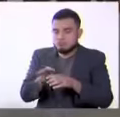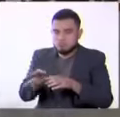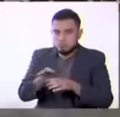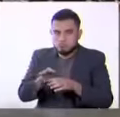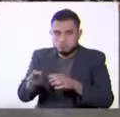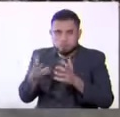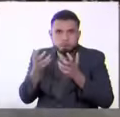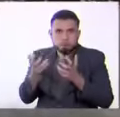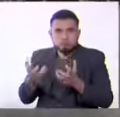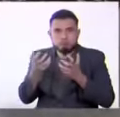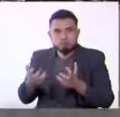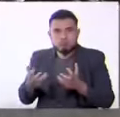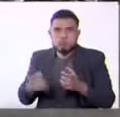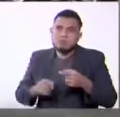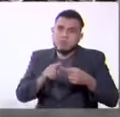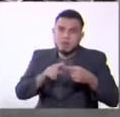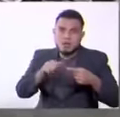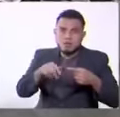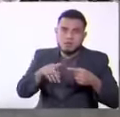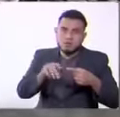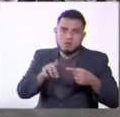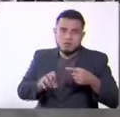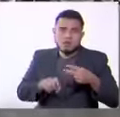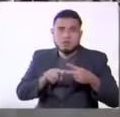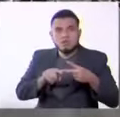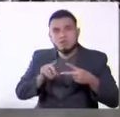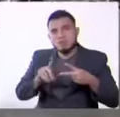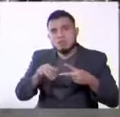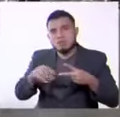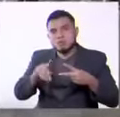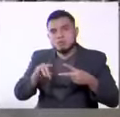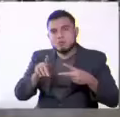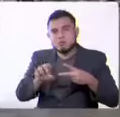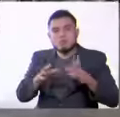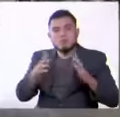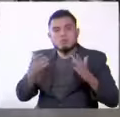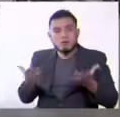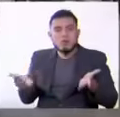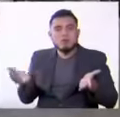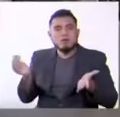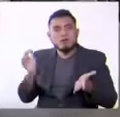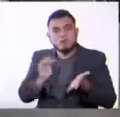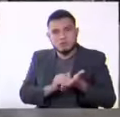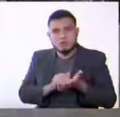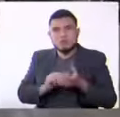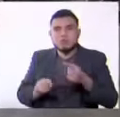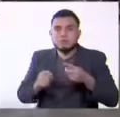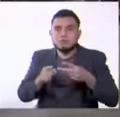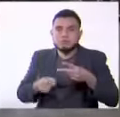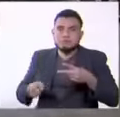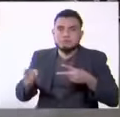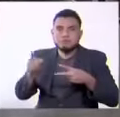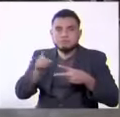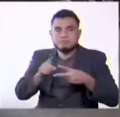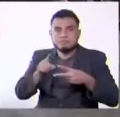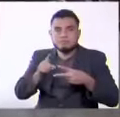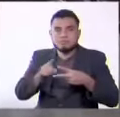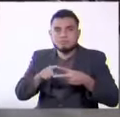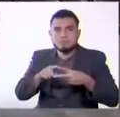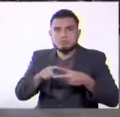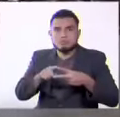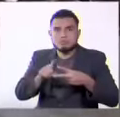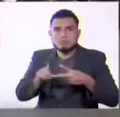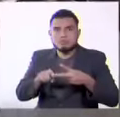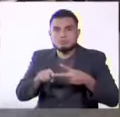con fase haploide y diploide, ya que para volver a la fase diploide es necesario que